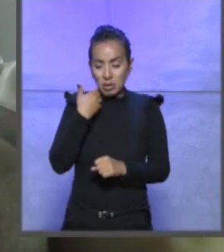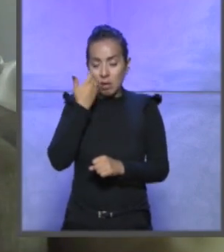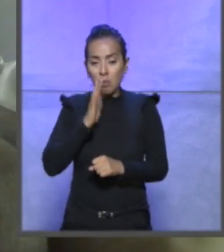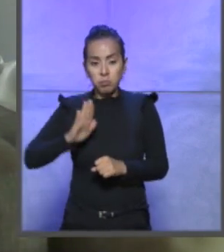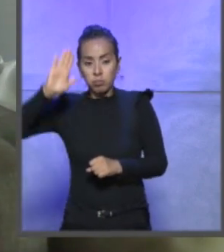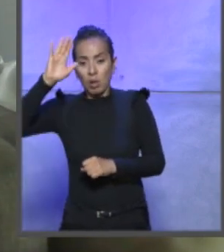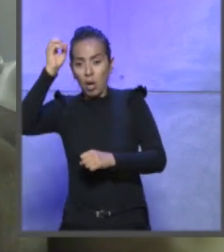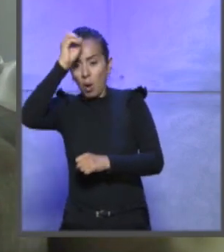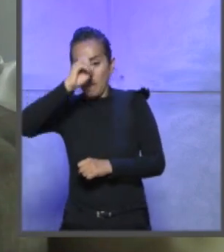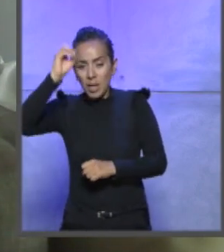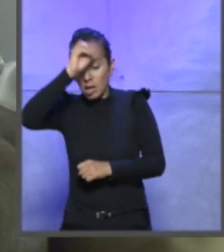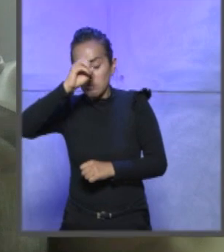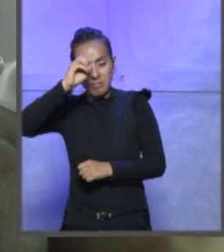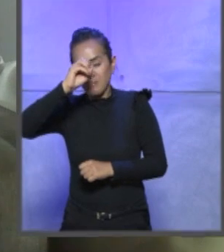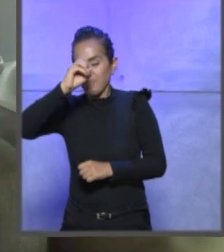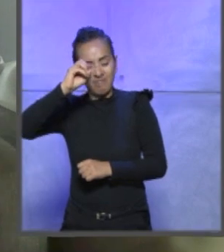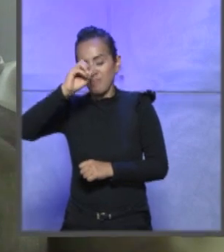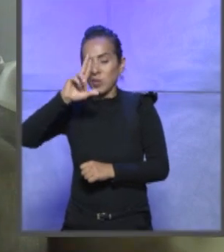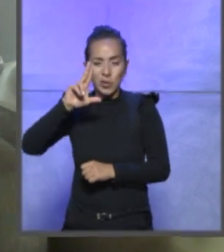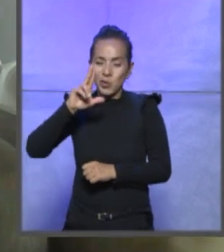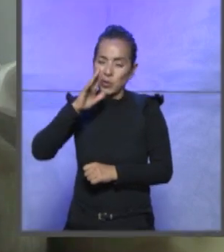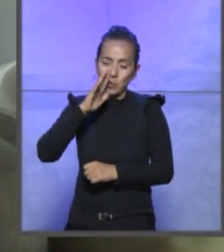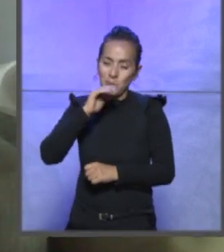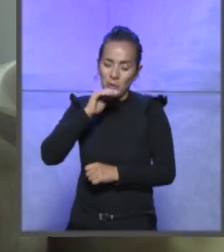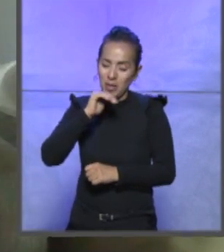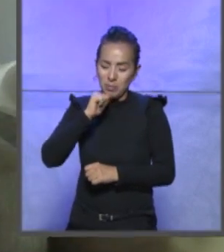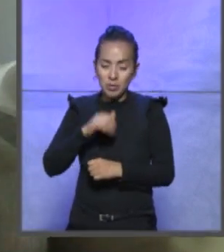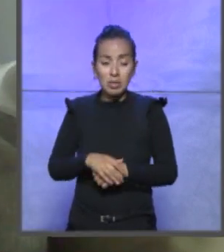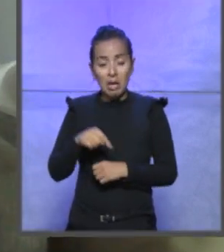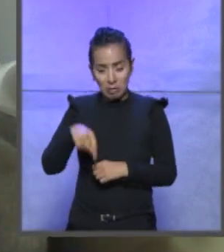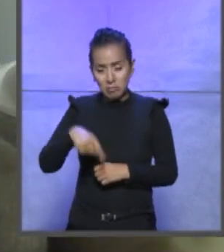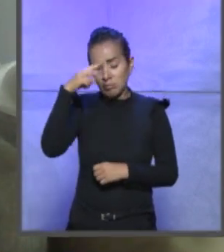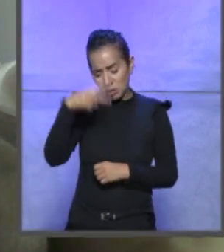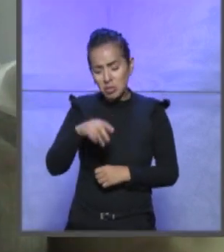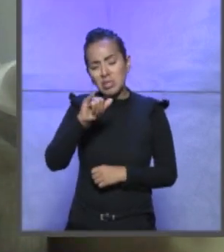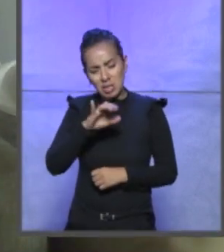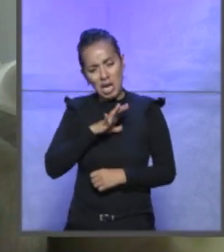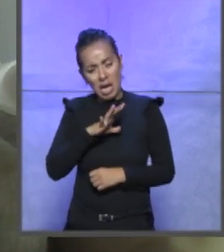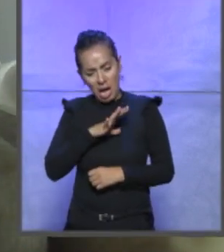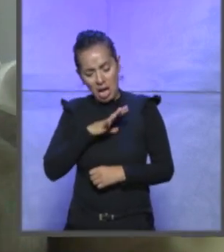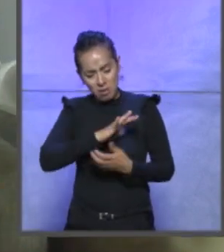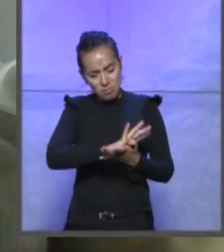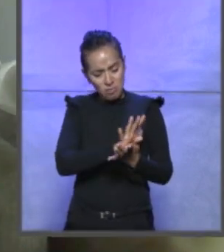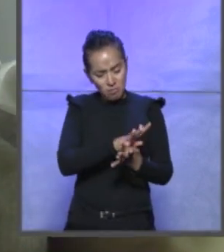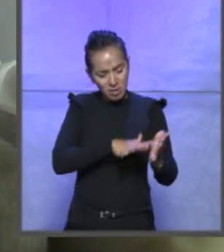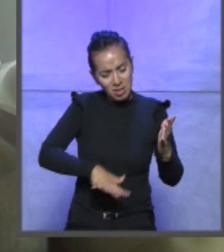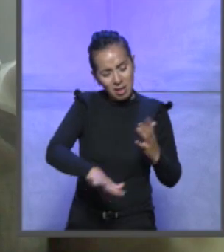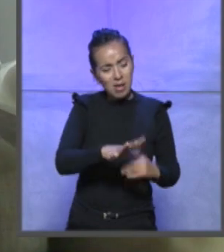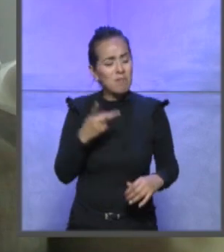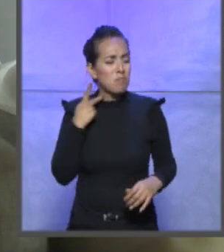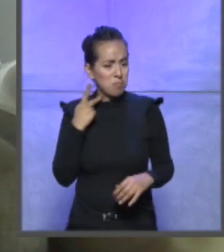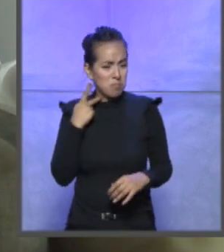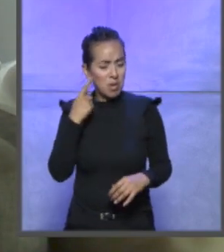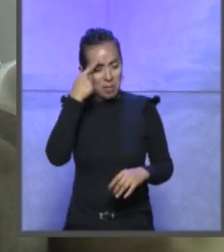querer alzar la voz. Entonces, lastimosamente en México sí existe una discriminación de parte en el ámbito político